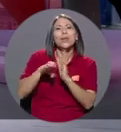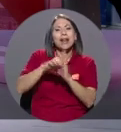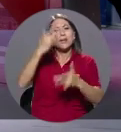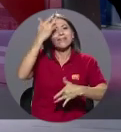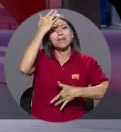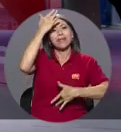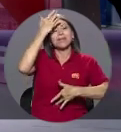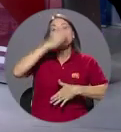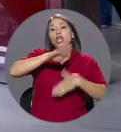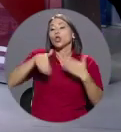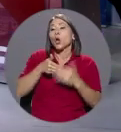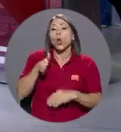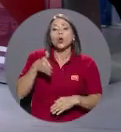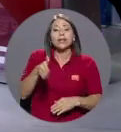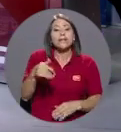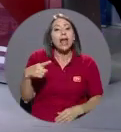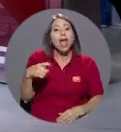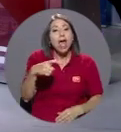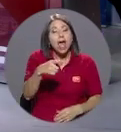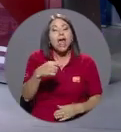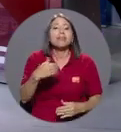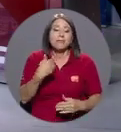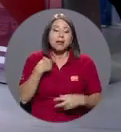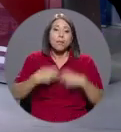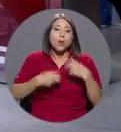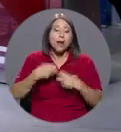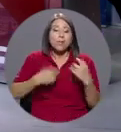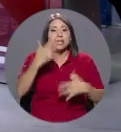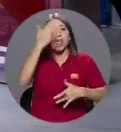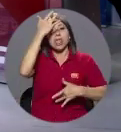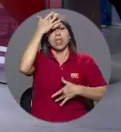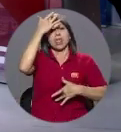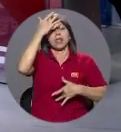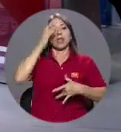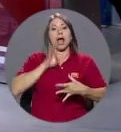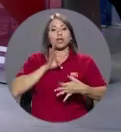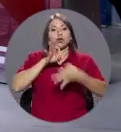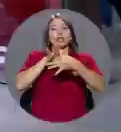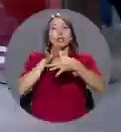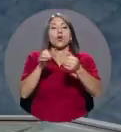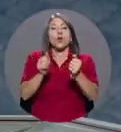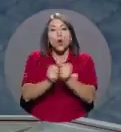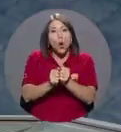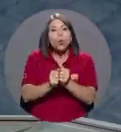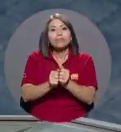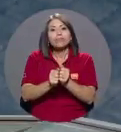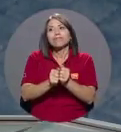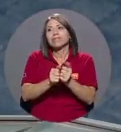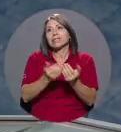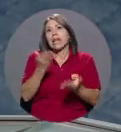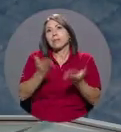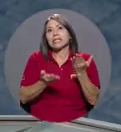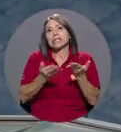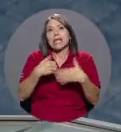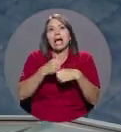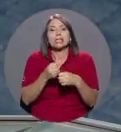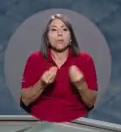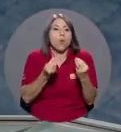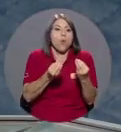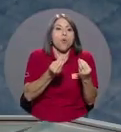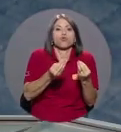las especies acuícolas tienen problemas patológicos asociados a la intensificación con que se